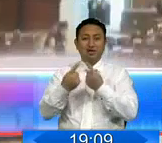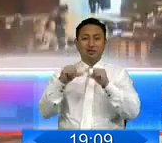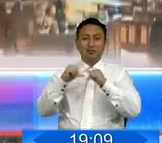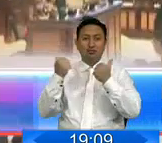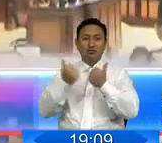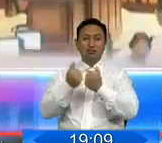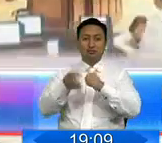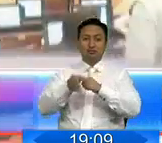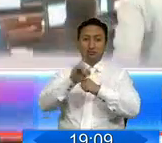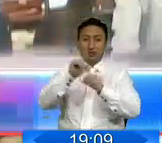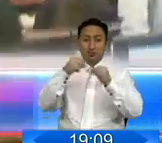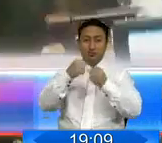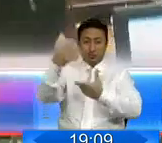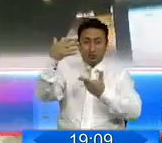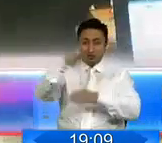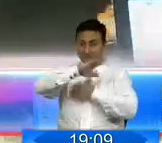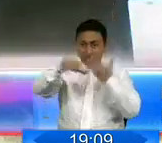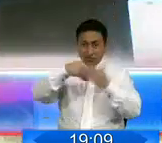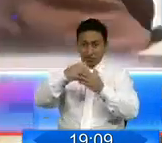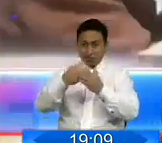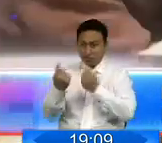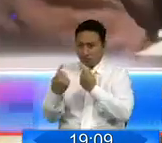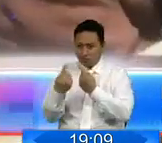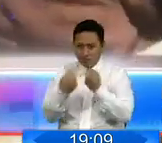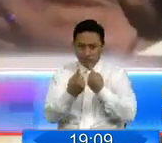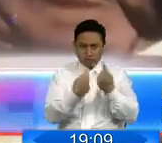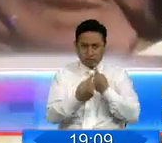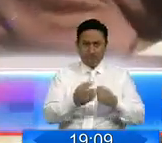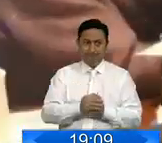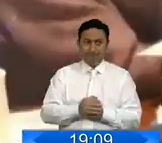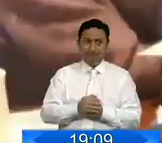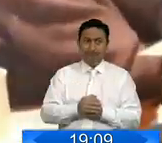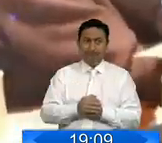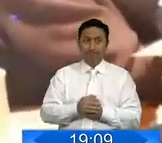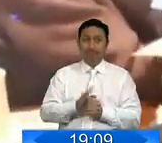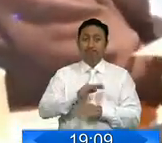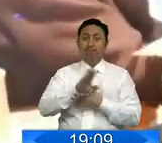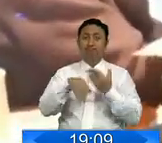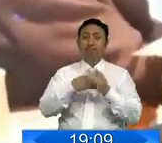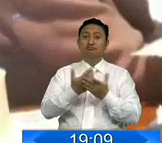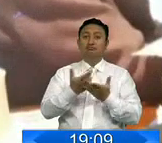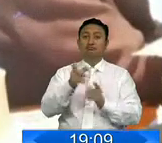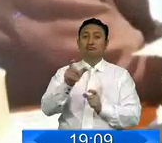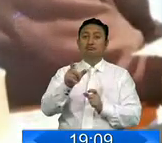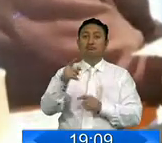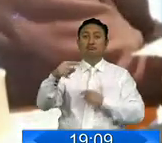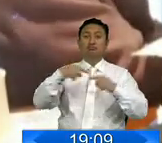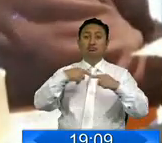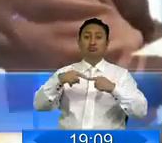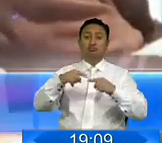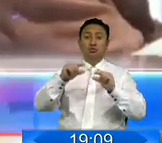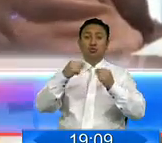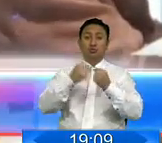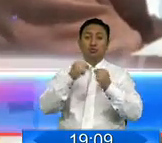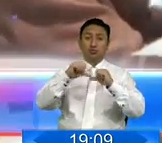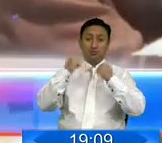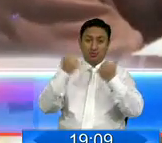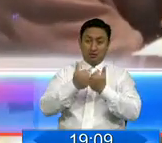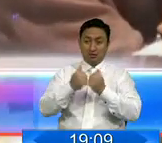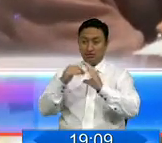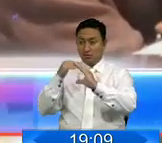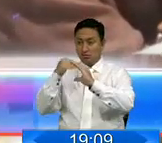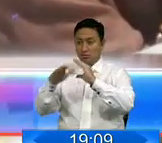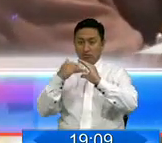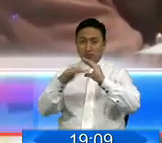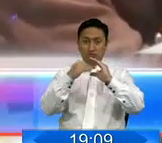las diferentes bancadas en la Asamblea. Voy a enviarles a todos los jefes de bancada de la Asamblea Nacional, de los